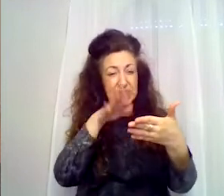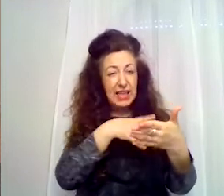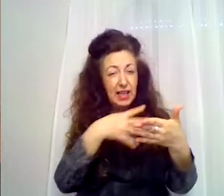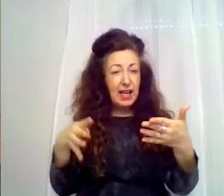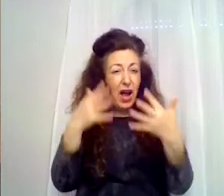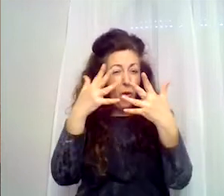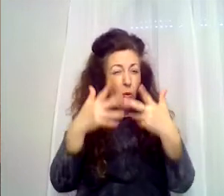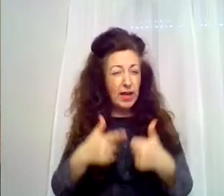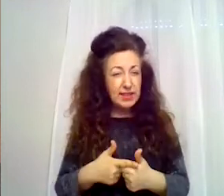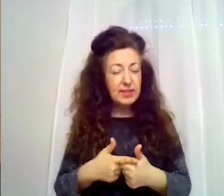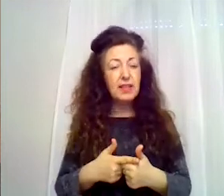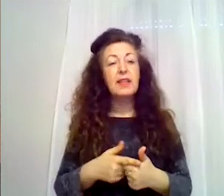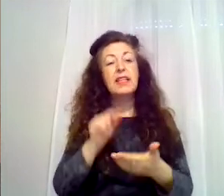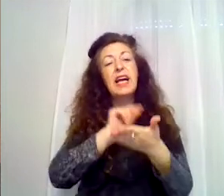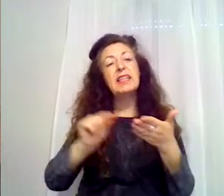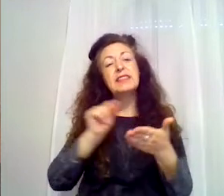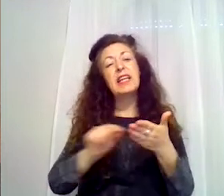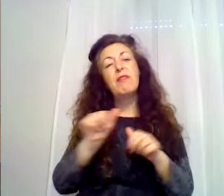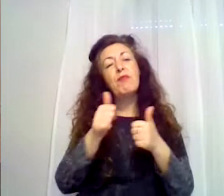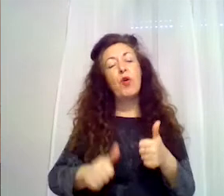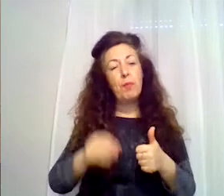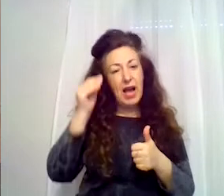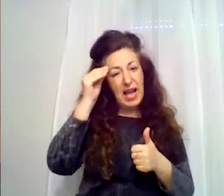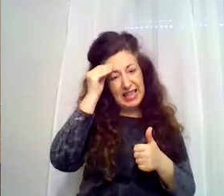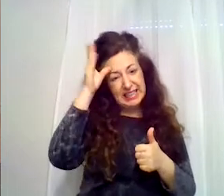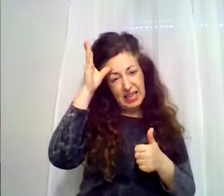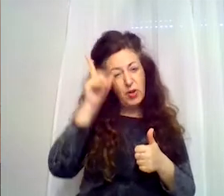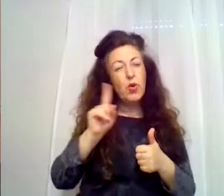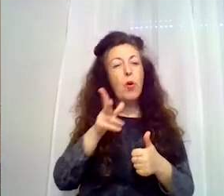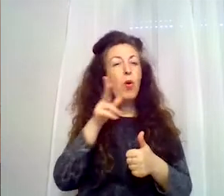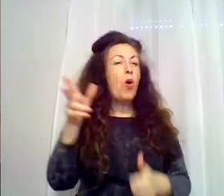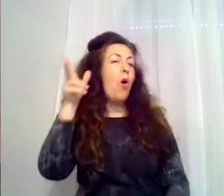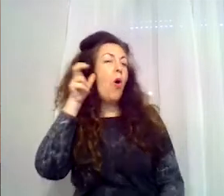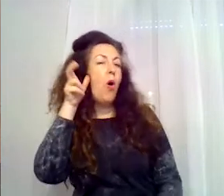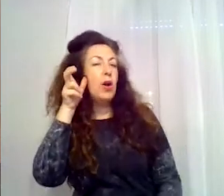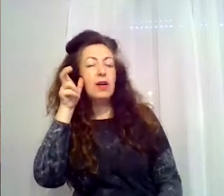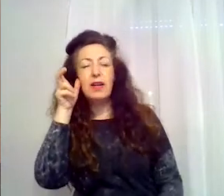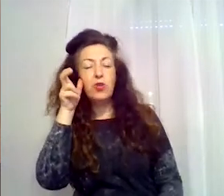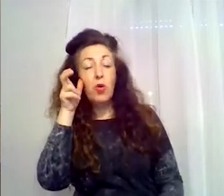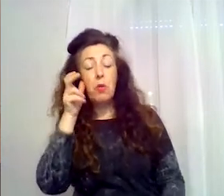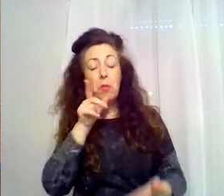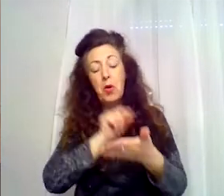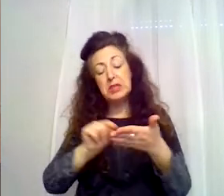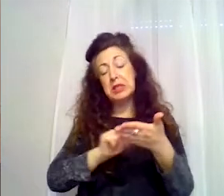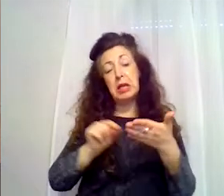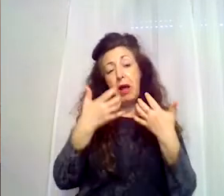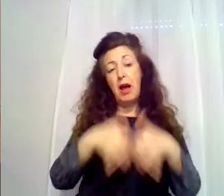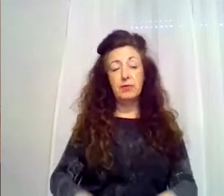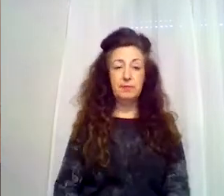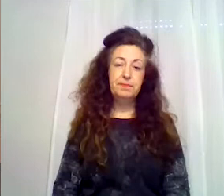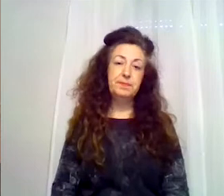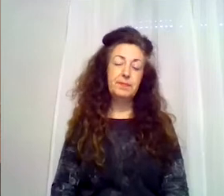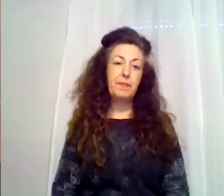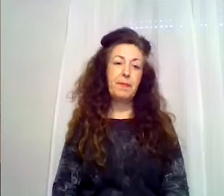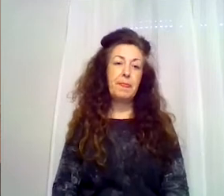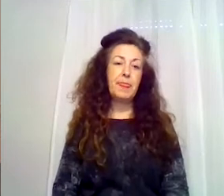hace dudar si eso es lo que sentían los latinos al oír esa poesía, como la de Ovidio, la de Virgilio, la